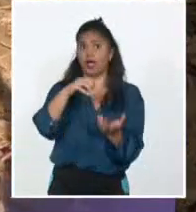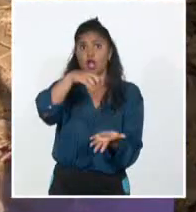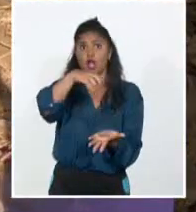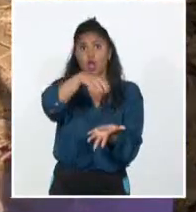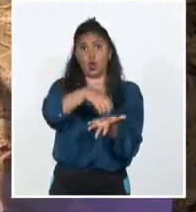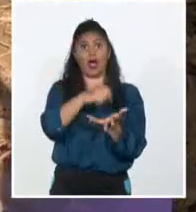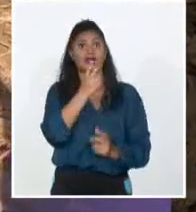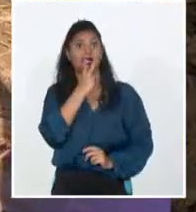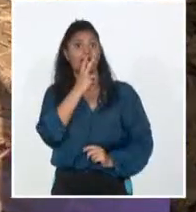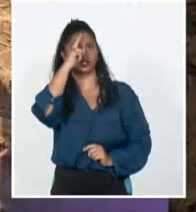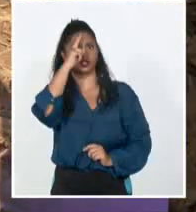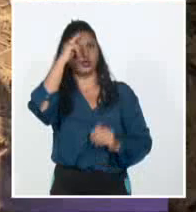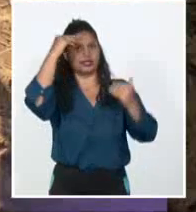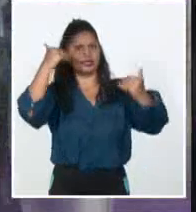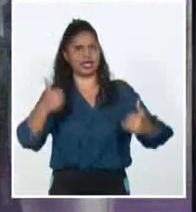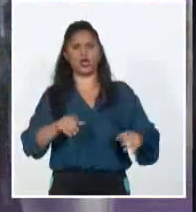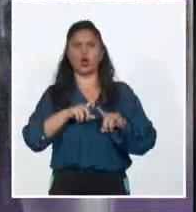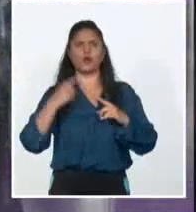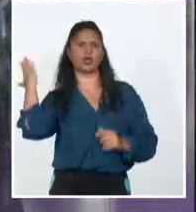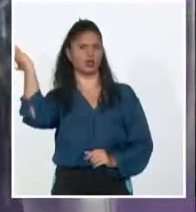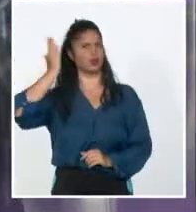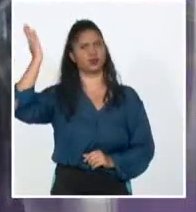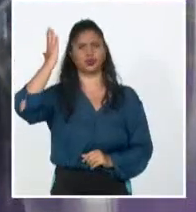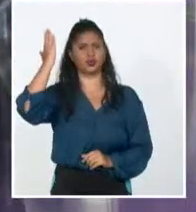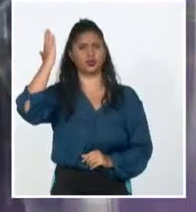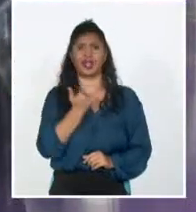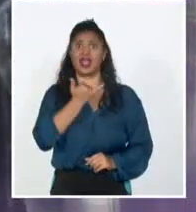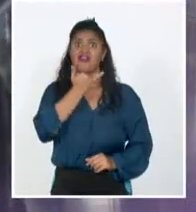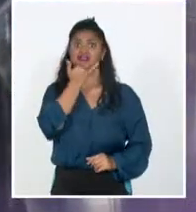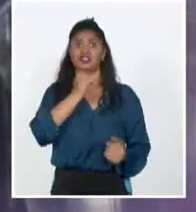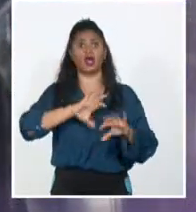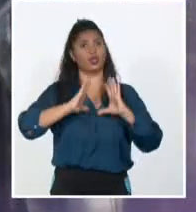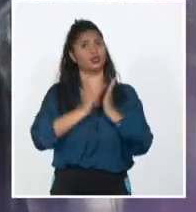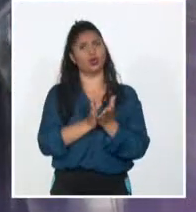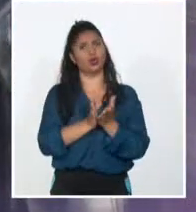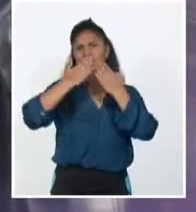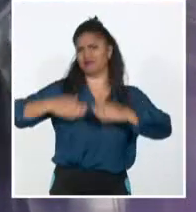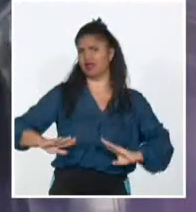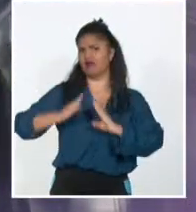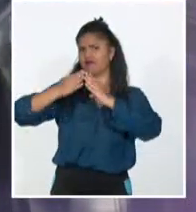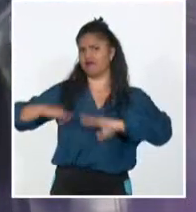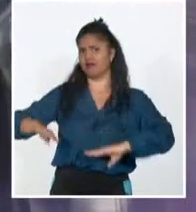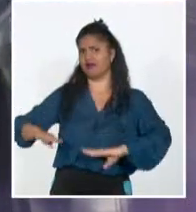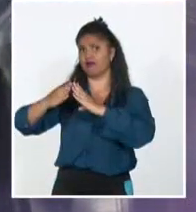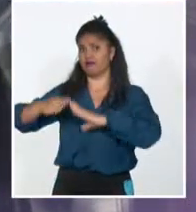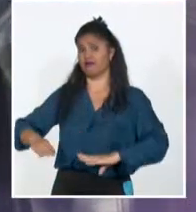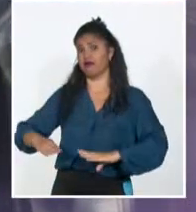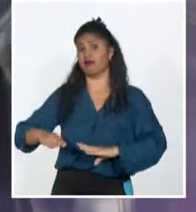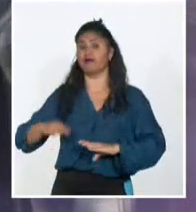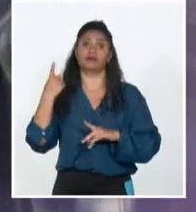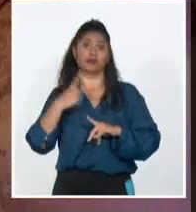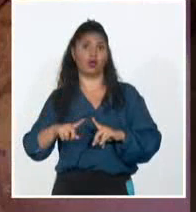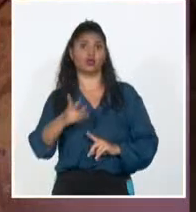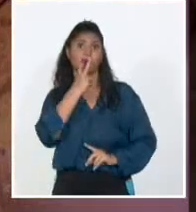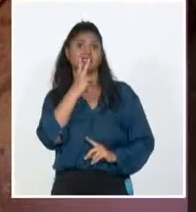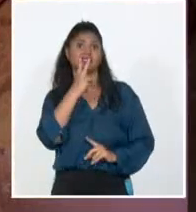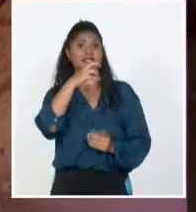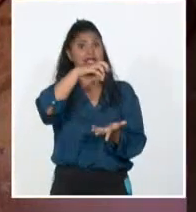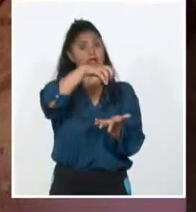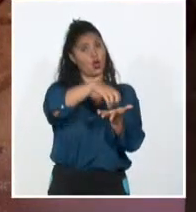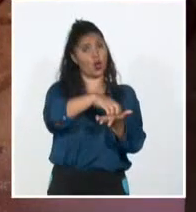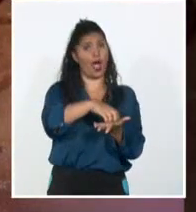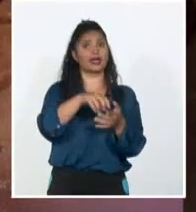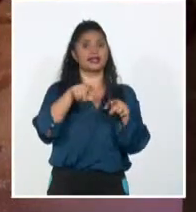de salud tras el paso del huracán Ian y constató los avances constructivos de la sala de hemodiálisis de la institución. Allí